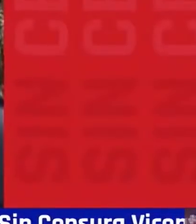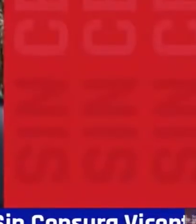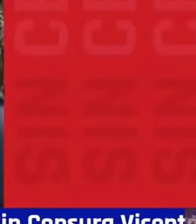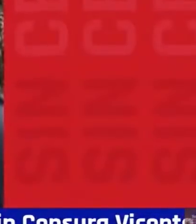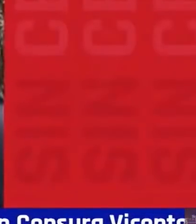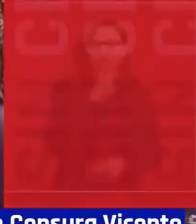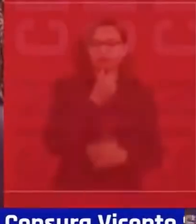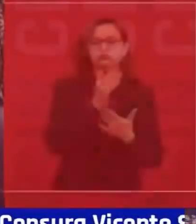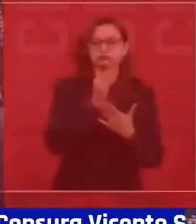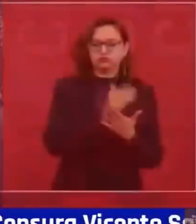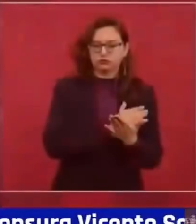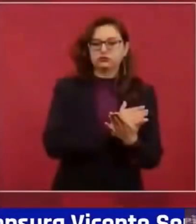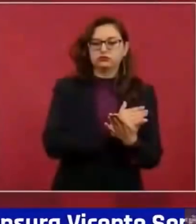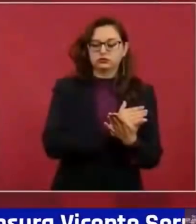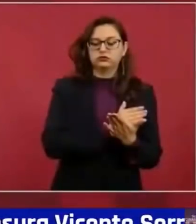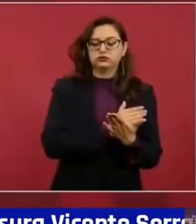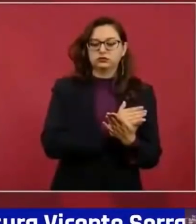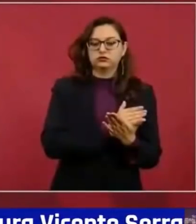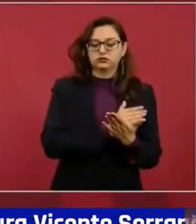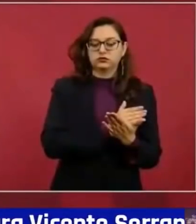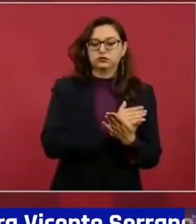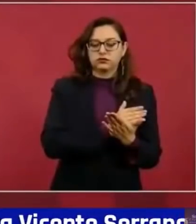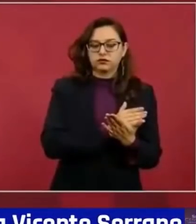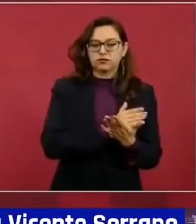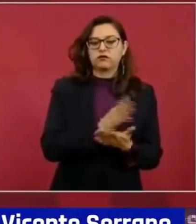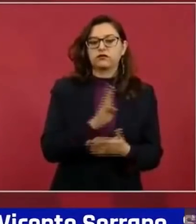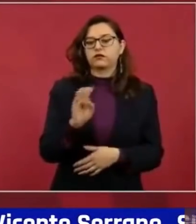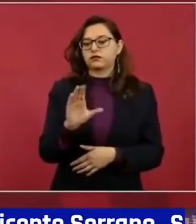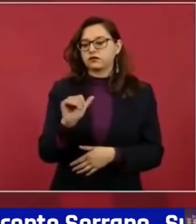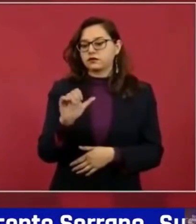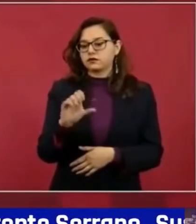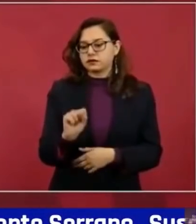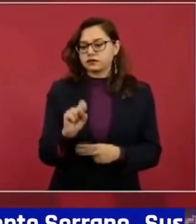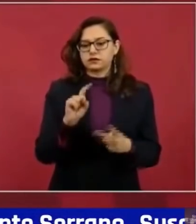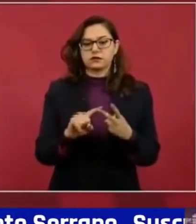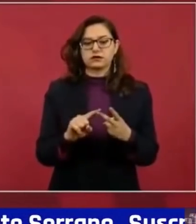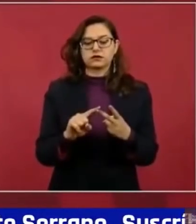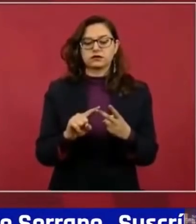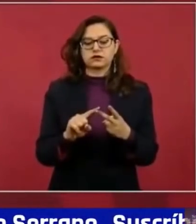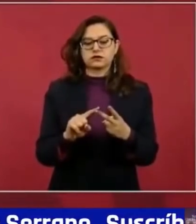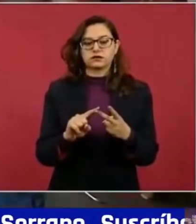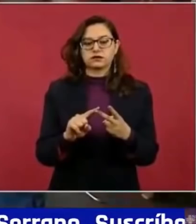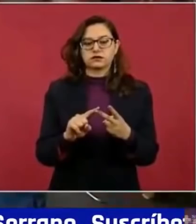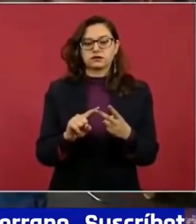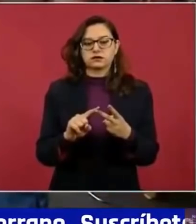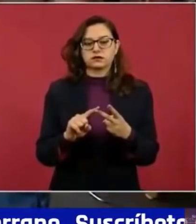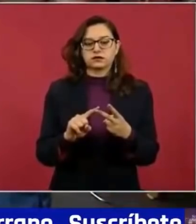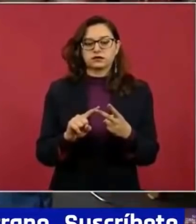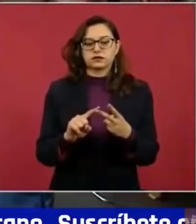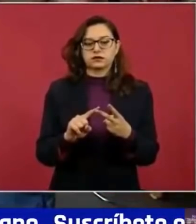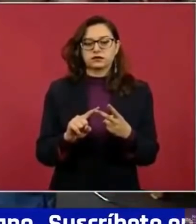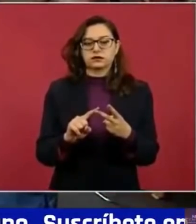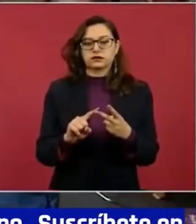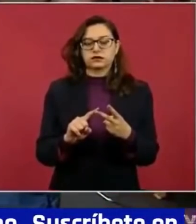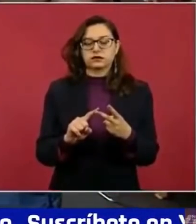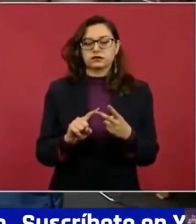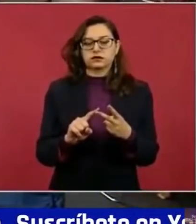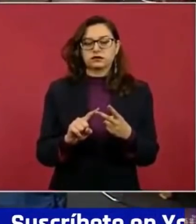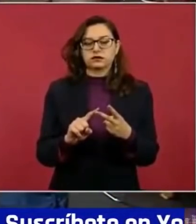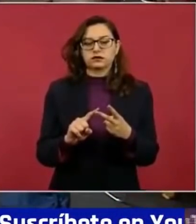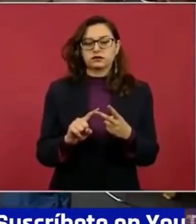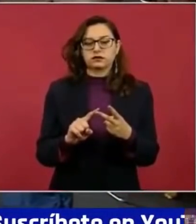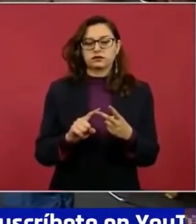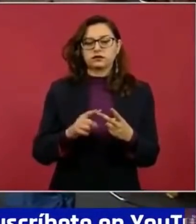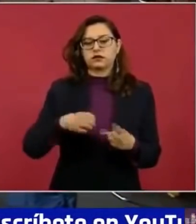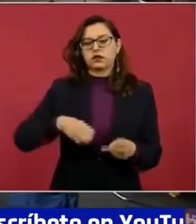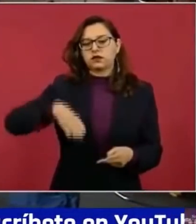Al referirse al tema, dijo que entiende a Gertz Manero, dijo que no había escuchado los audios el día de ayer, pero que está al tanto de la situación,